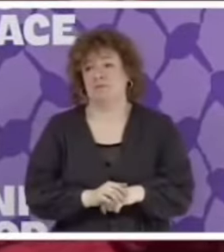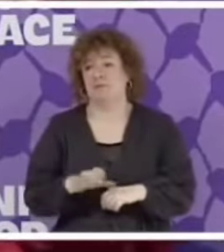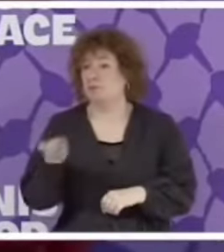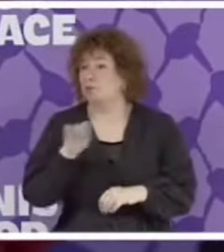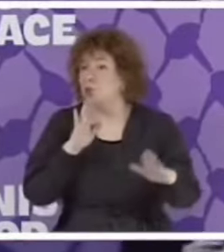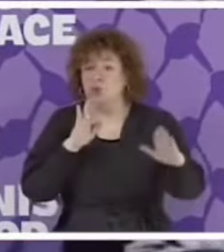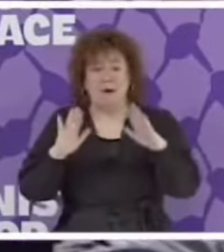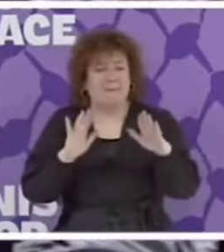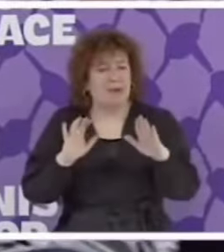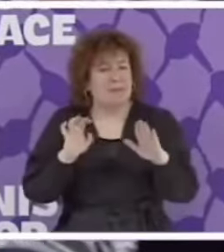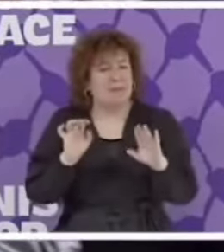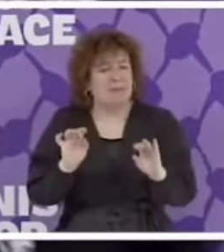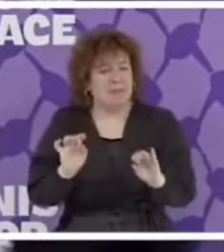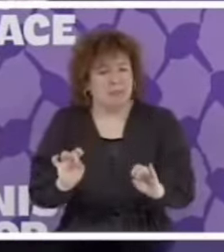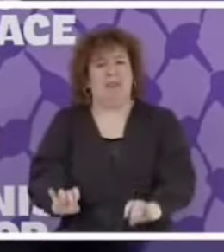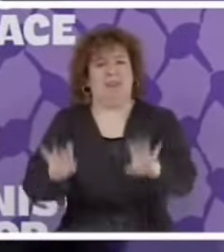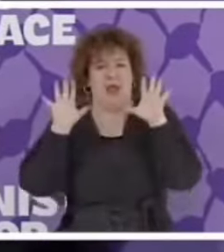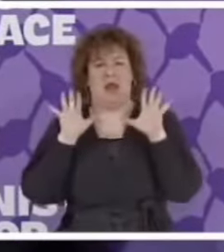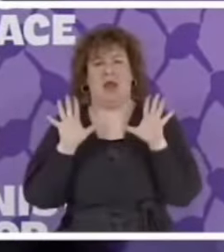los momentos